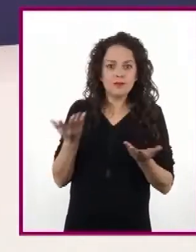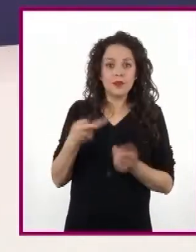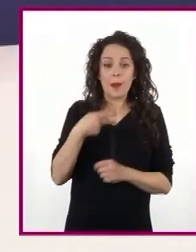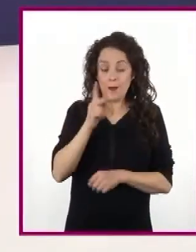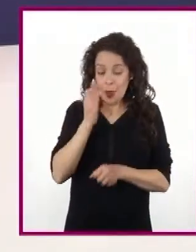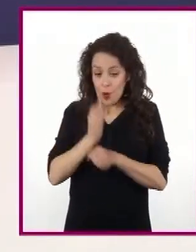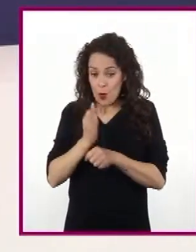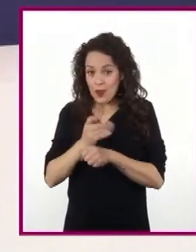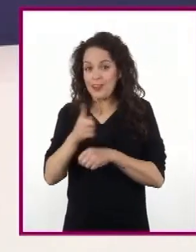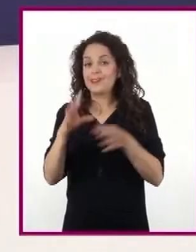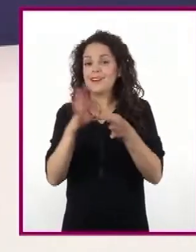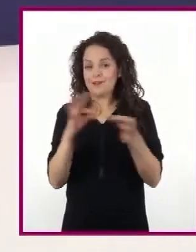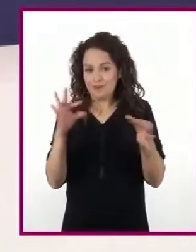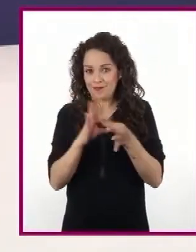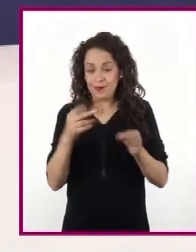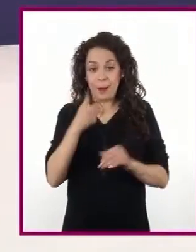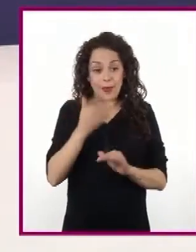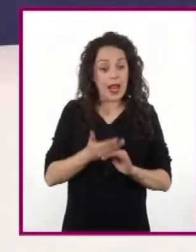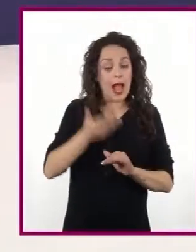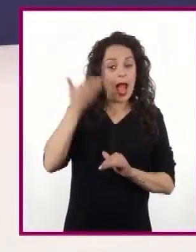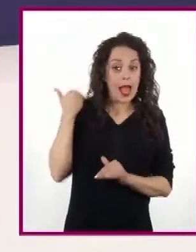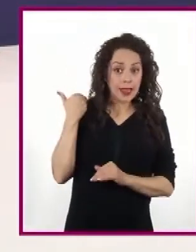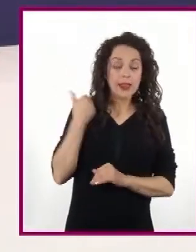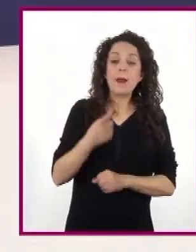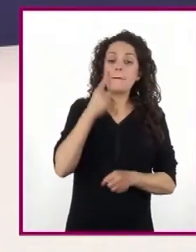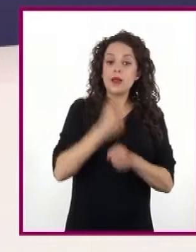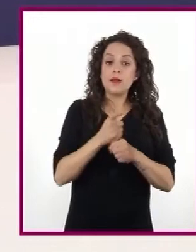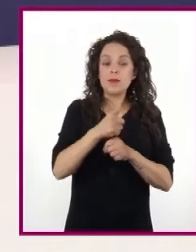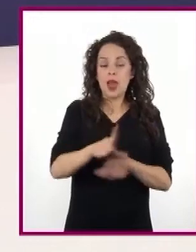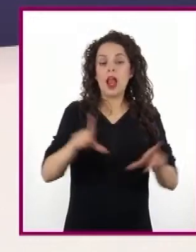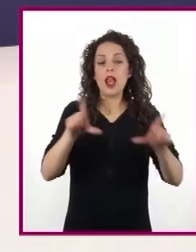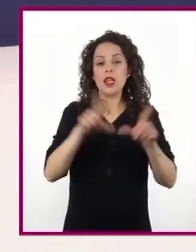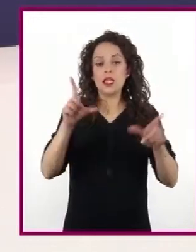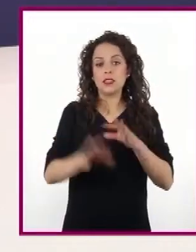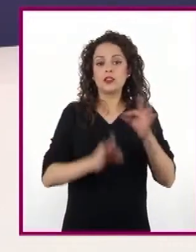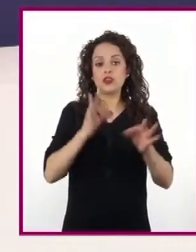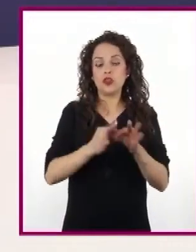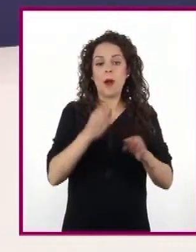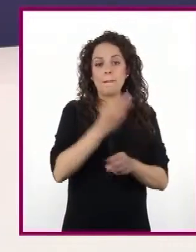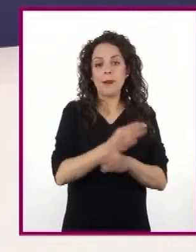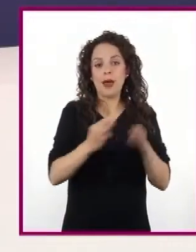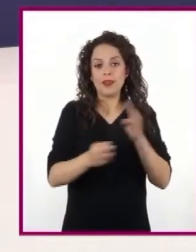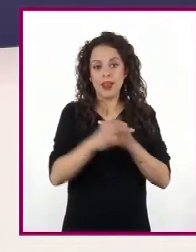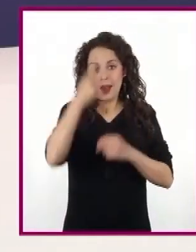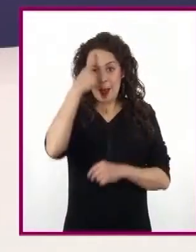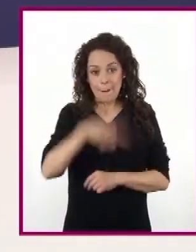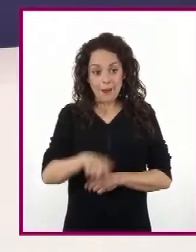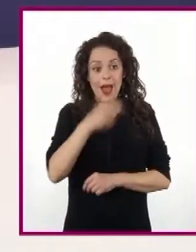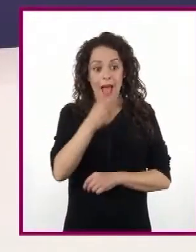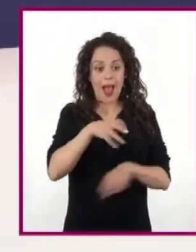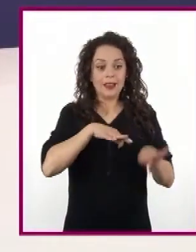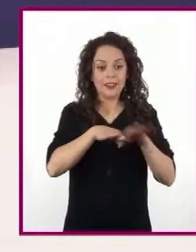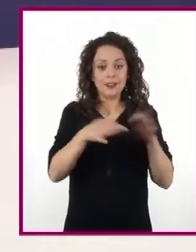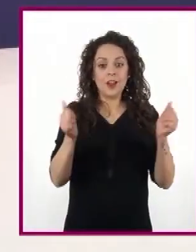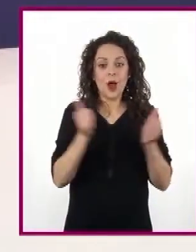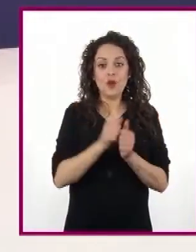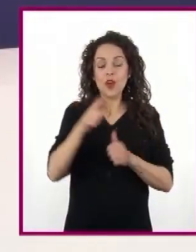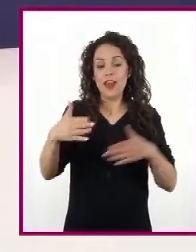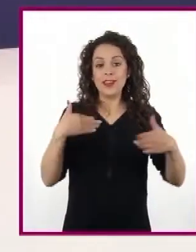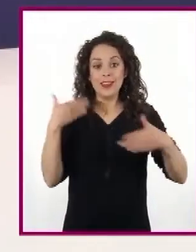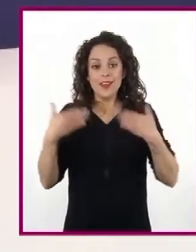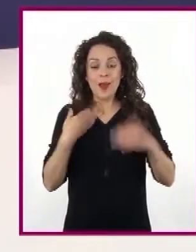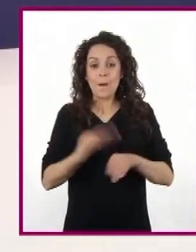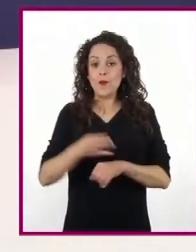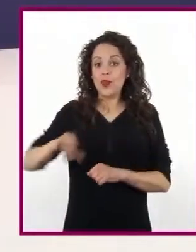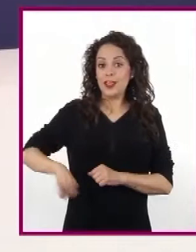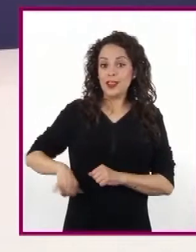al tema, les invitamos a tener listo su material para poder trabajar en esta divertida e interesante sesión. Es